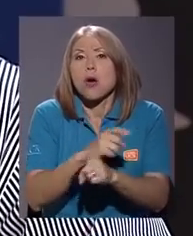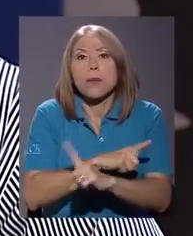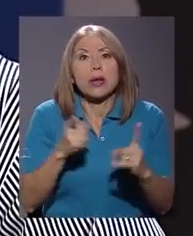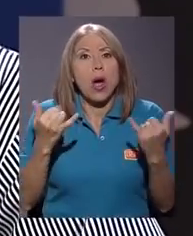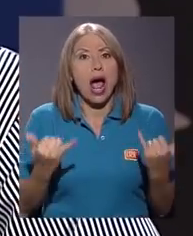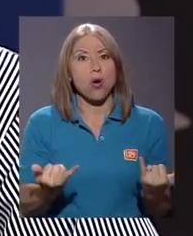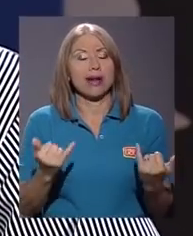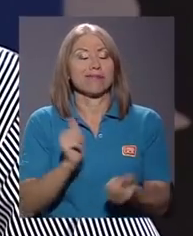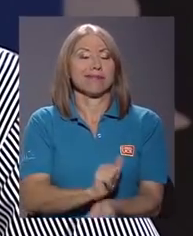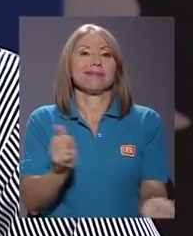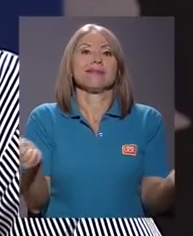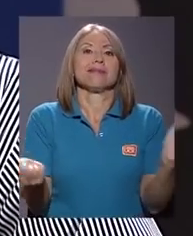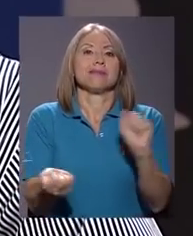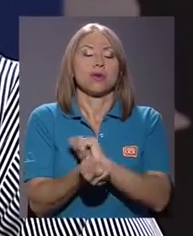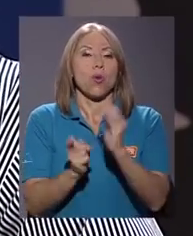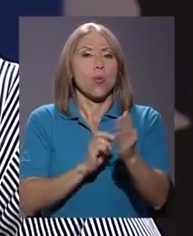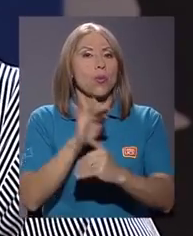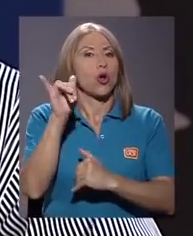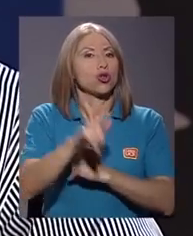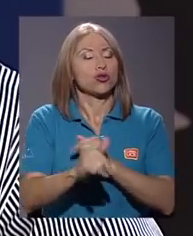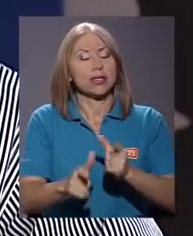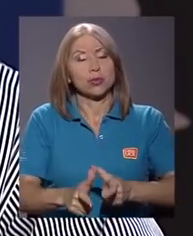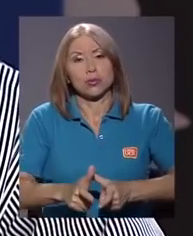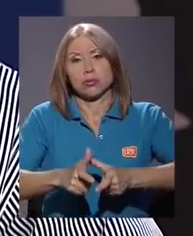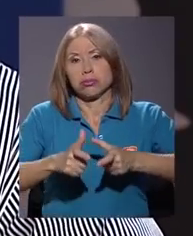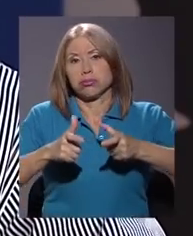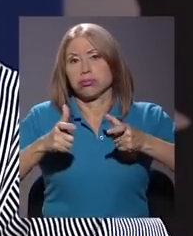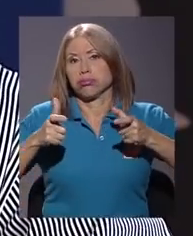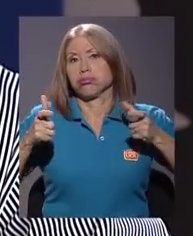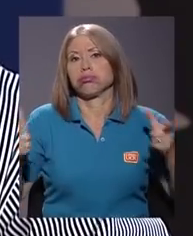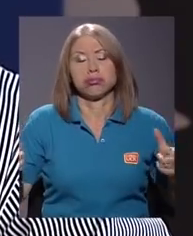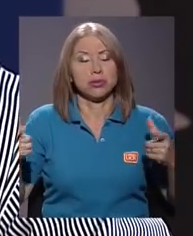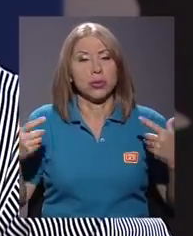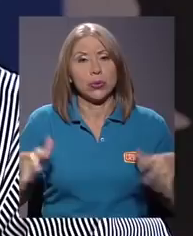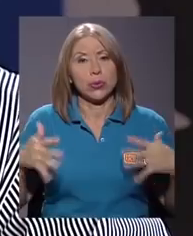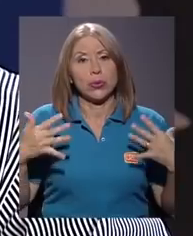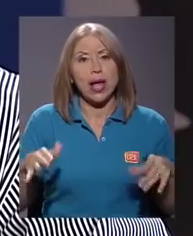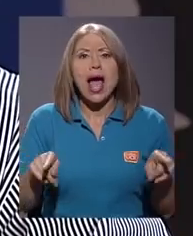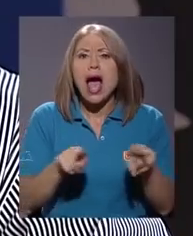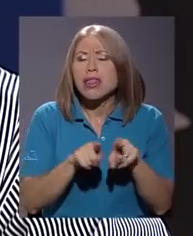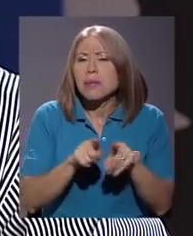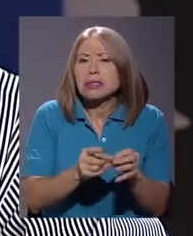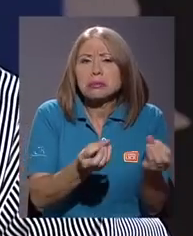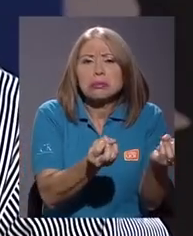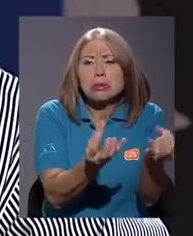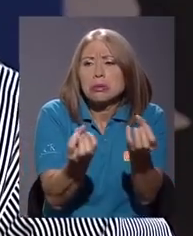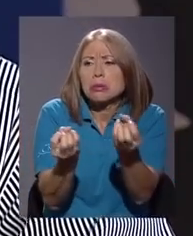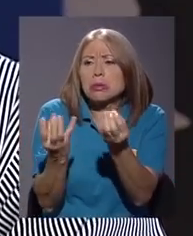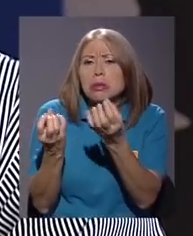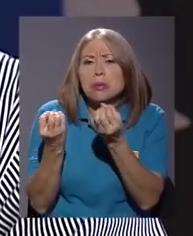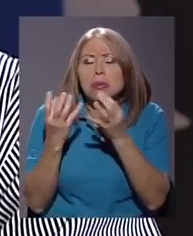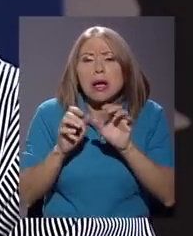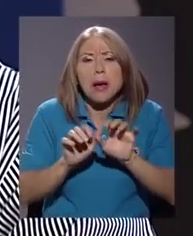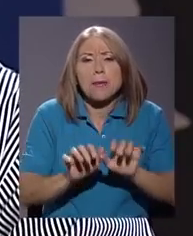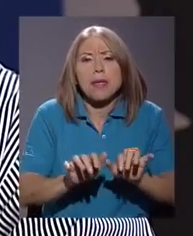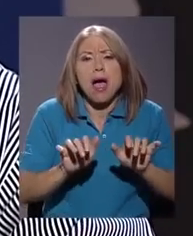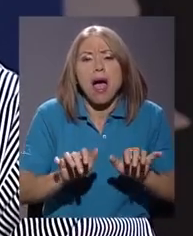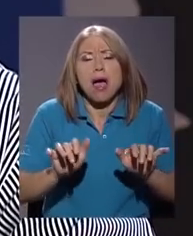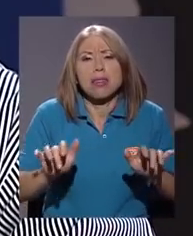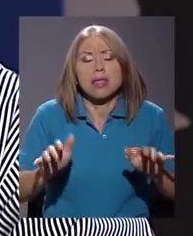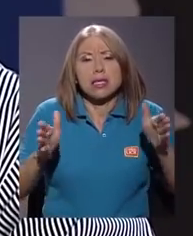que que mí mismo y que además centenares de pianistas y mucho más